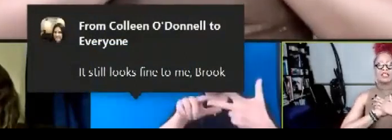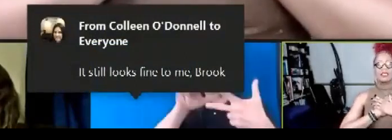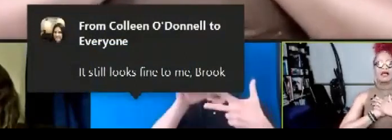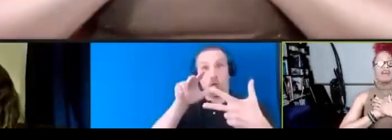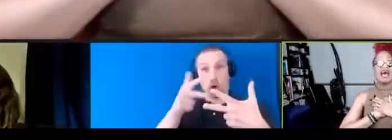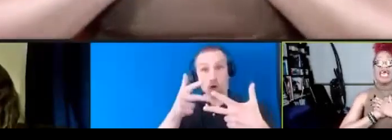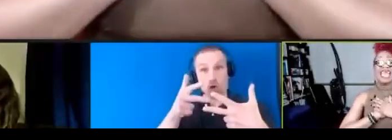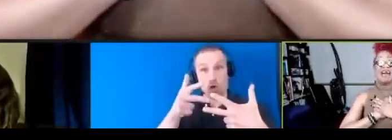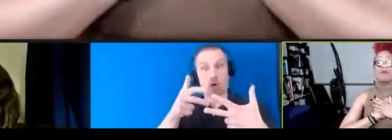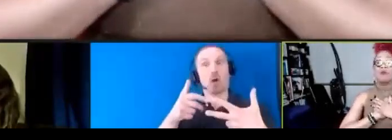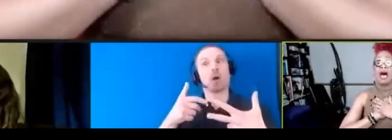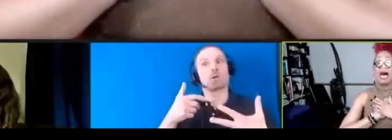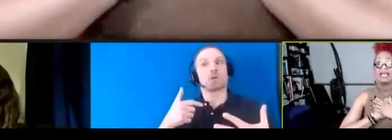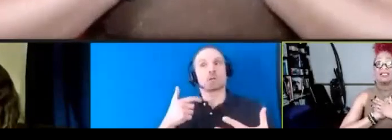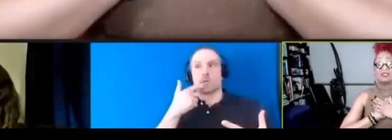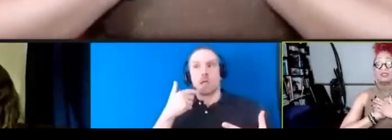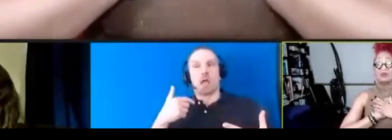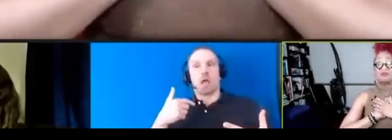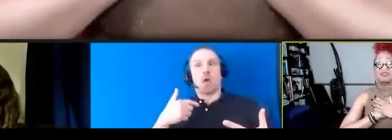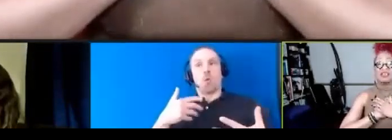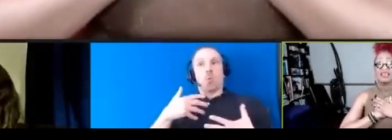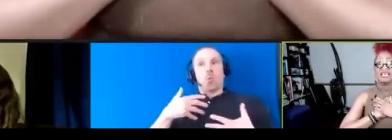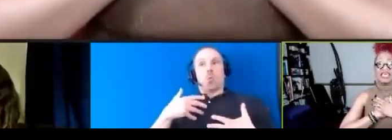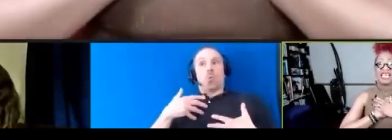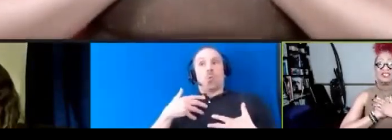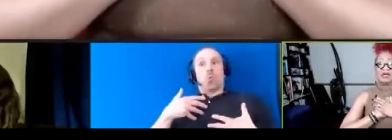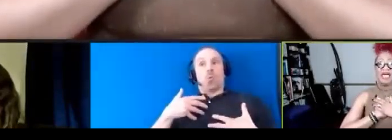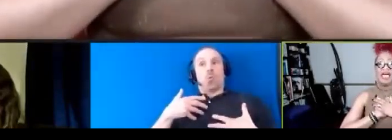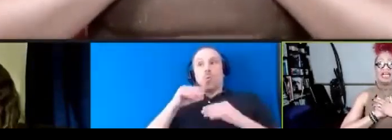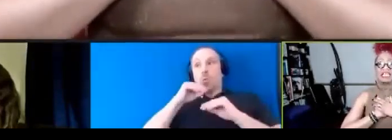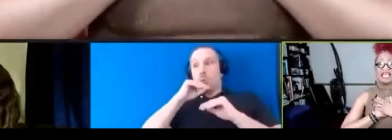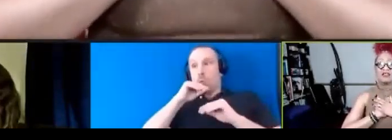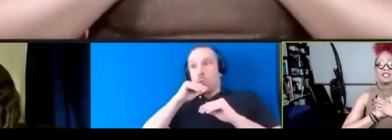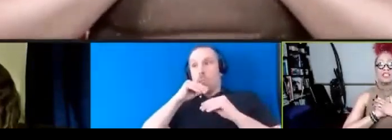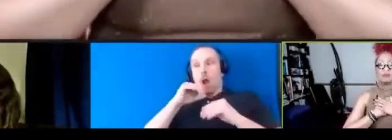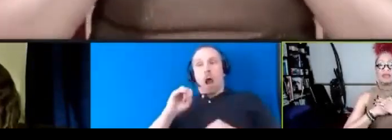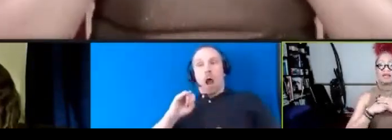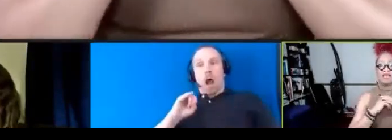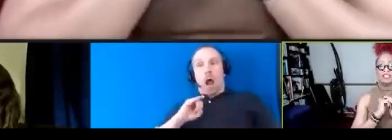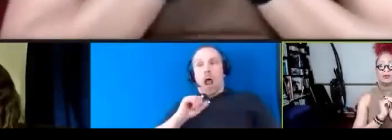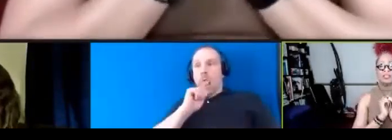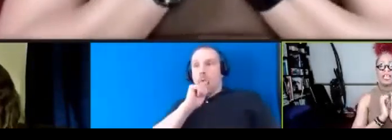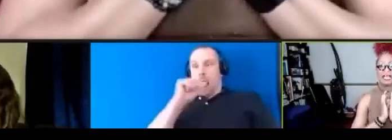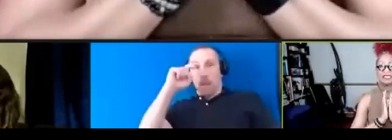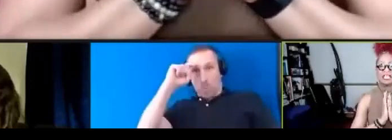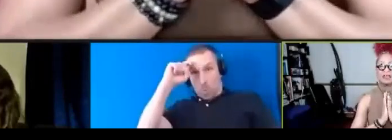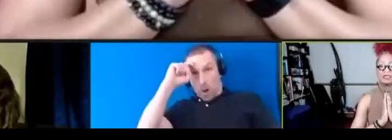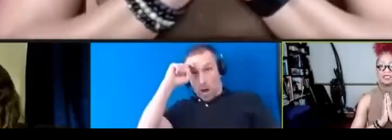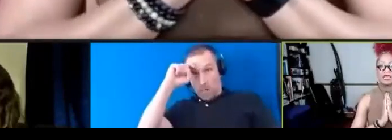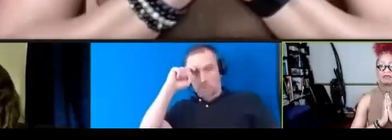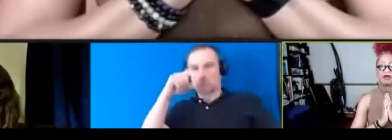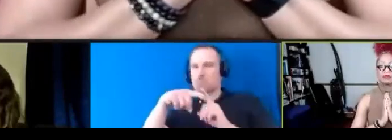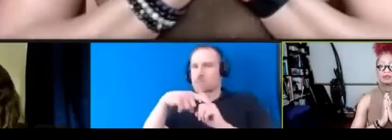y ya que sacamos ese respiro vamos a poner nuestros manos juntas palmas palmas respira